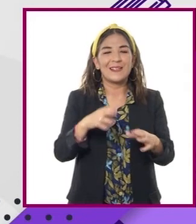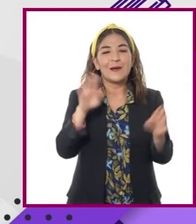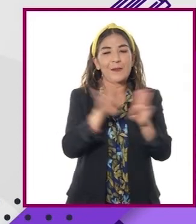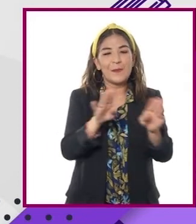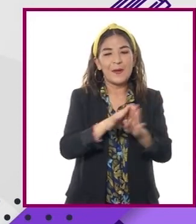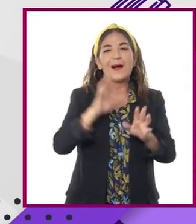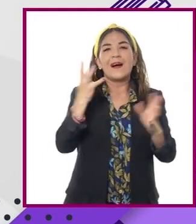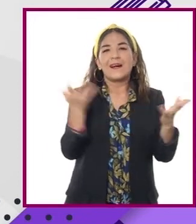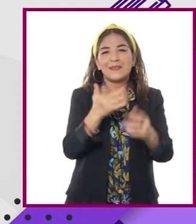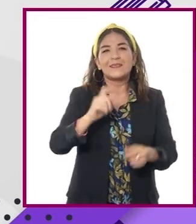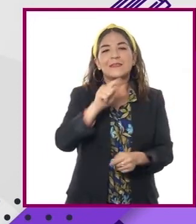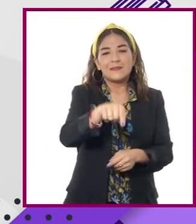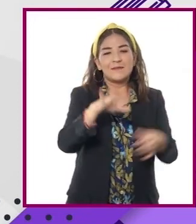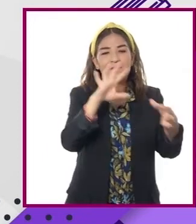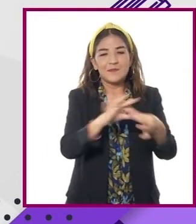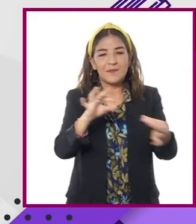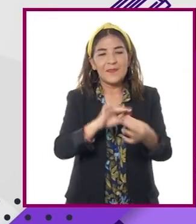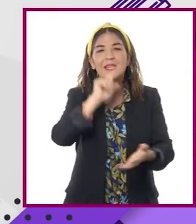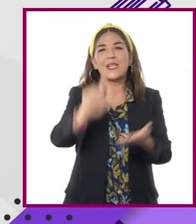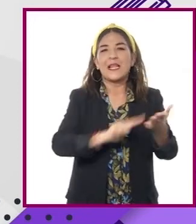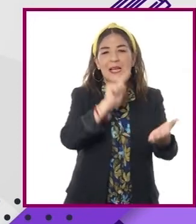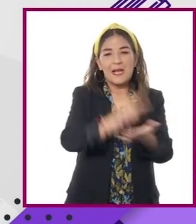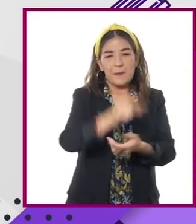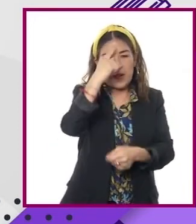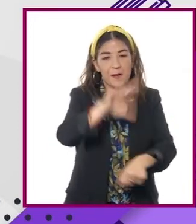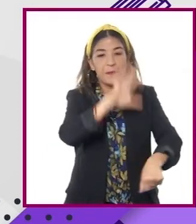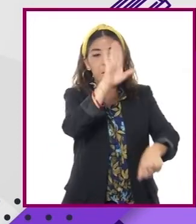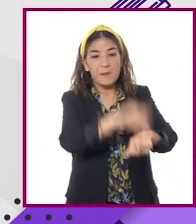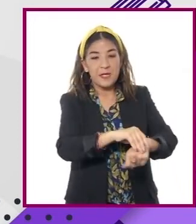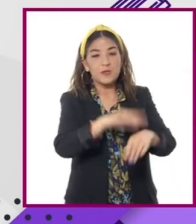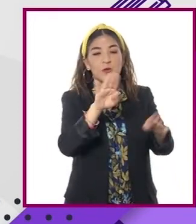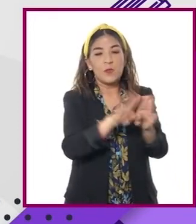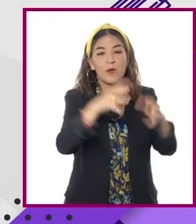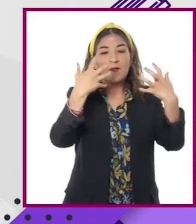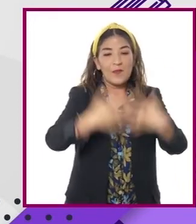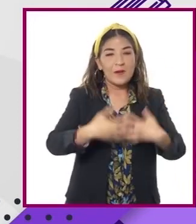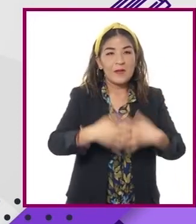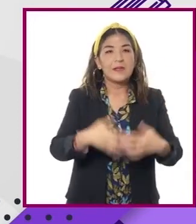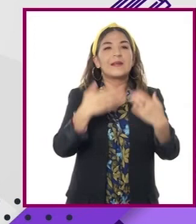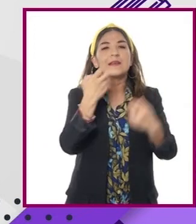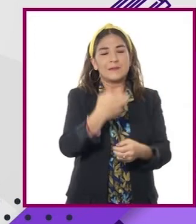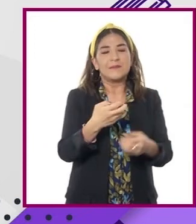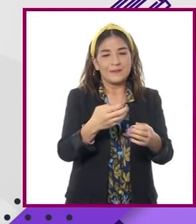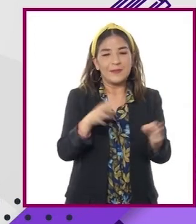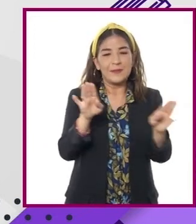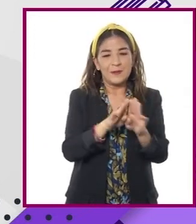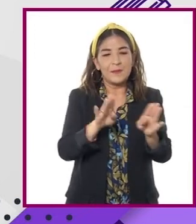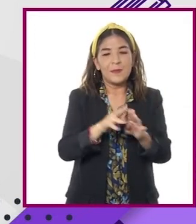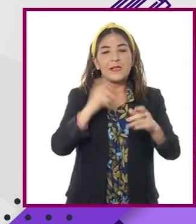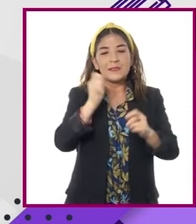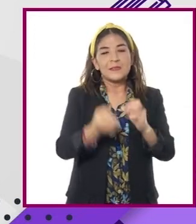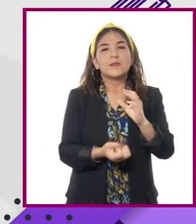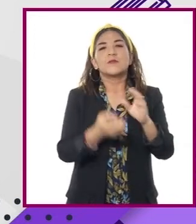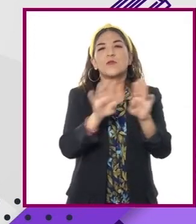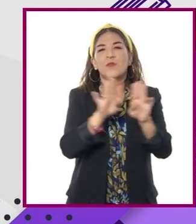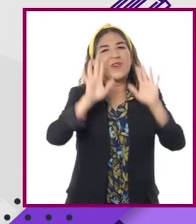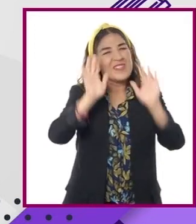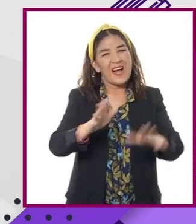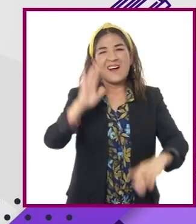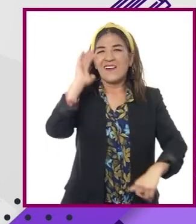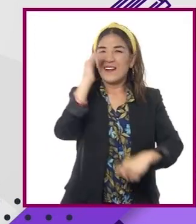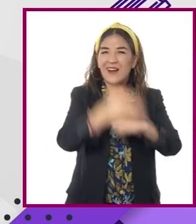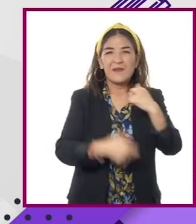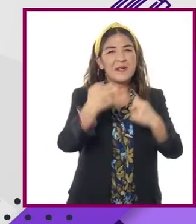legales pertinentes. Una vez implementado el diálogo, es importante levantar el bloqueo de las y